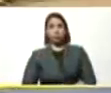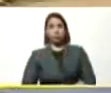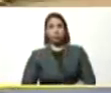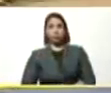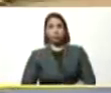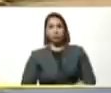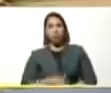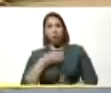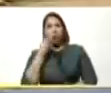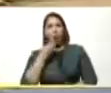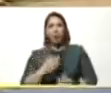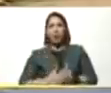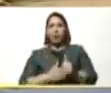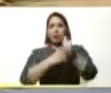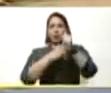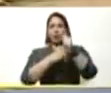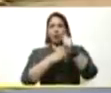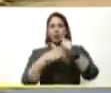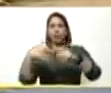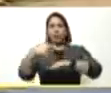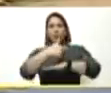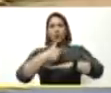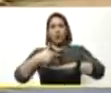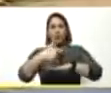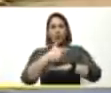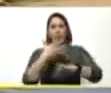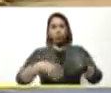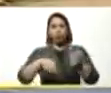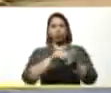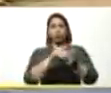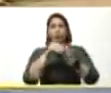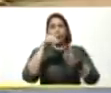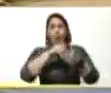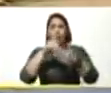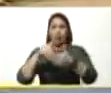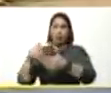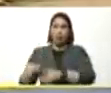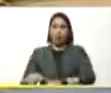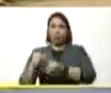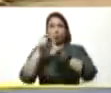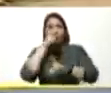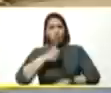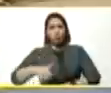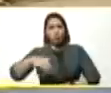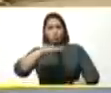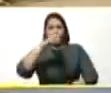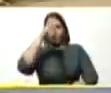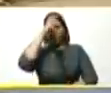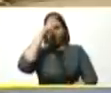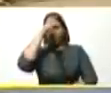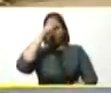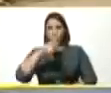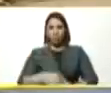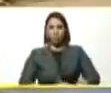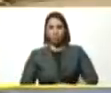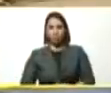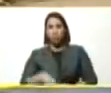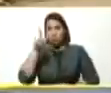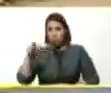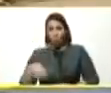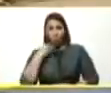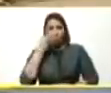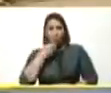este joven líder, gobernador reelecto del pueblo de Falcón, este joven